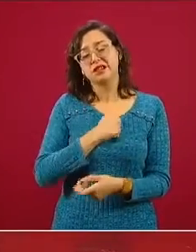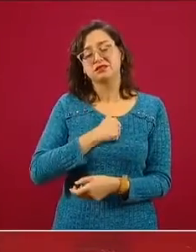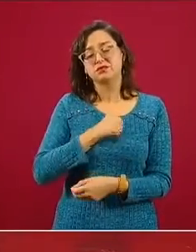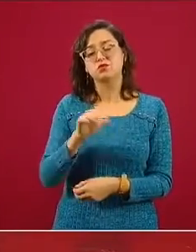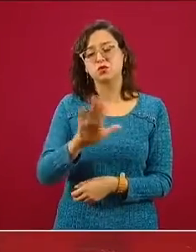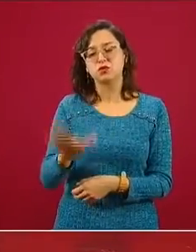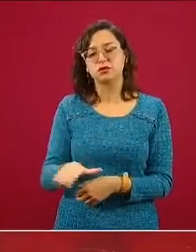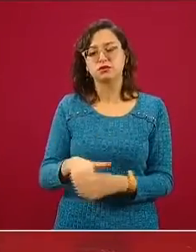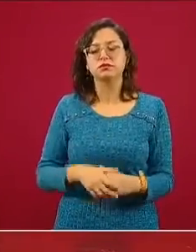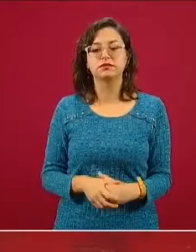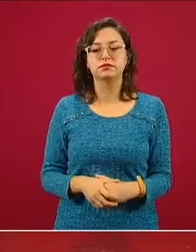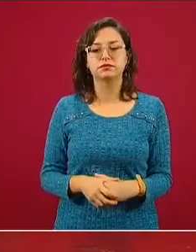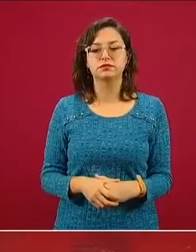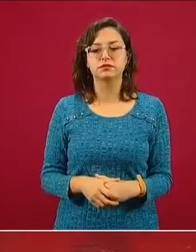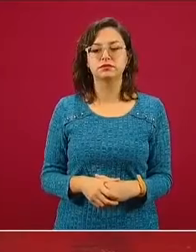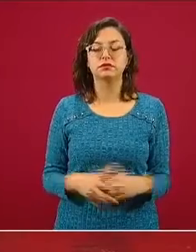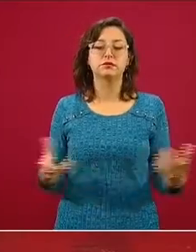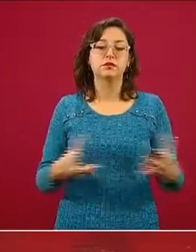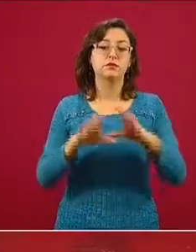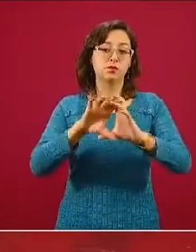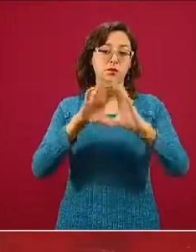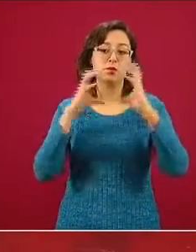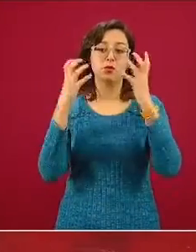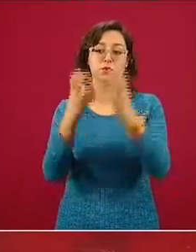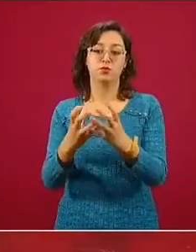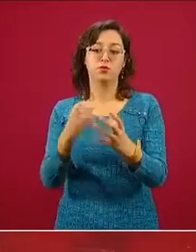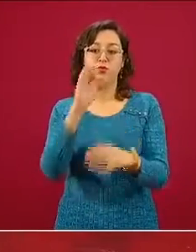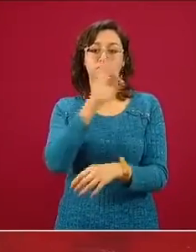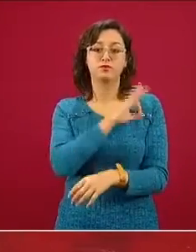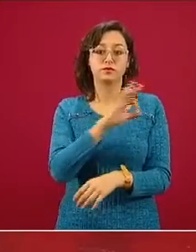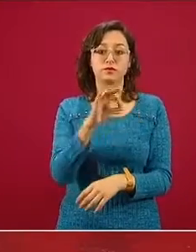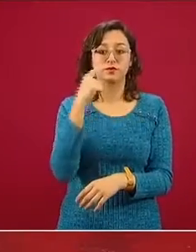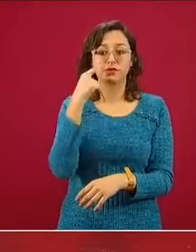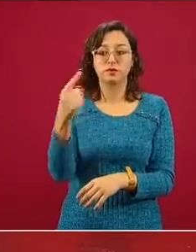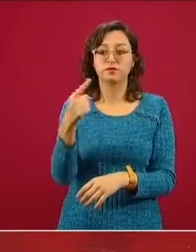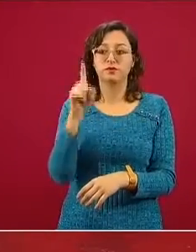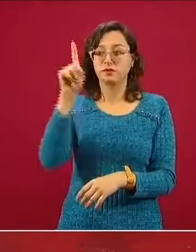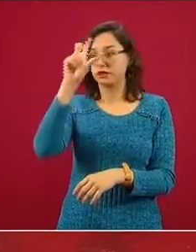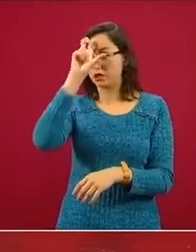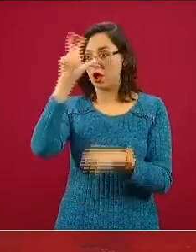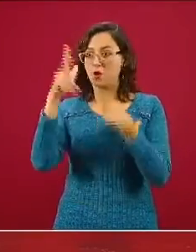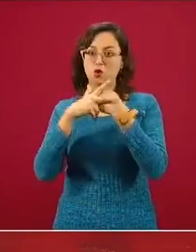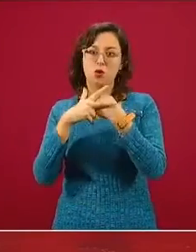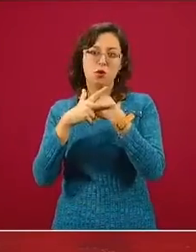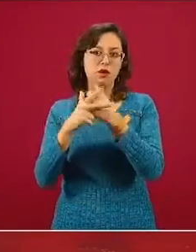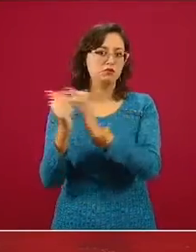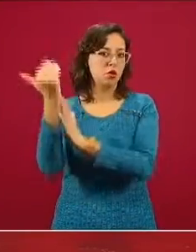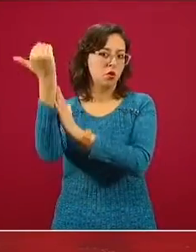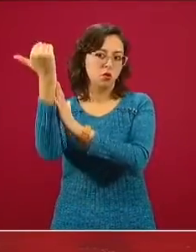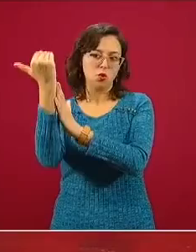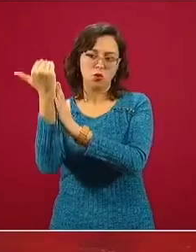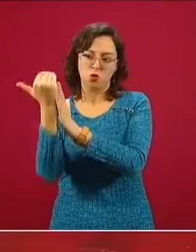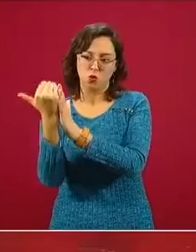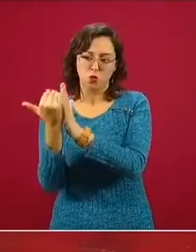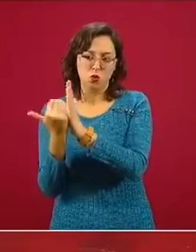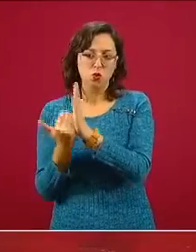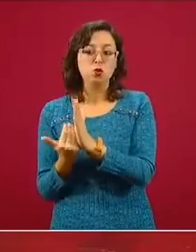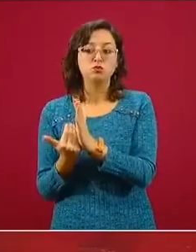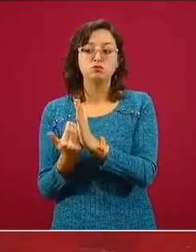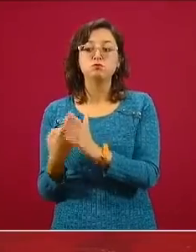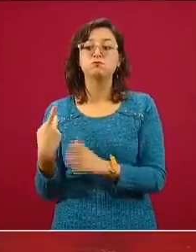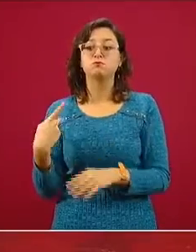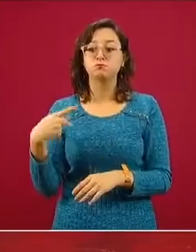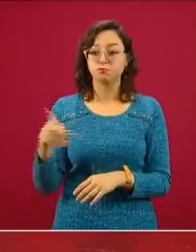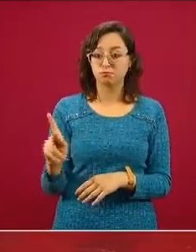la distribución regional a nivel del mundo claramente está en disminución en la región europea, pero permanece con una importante